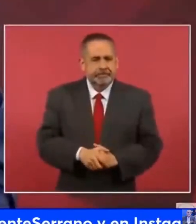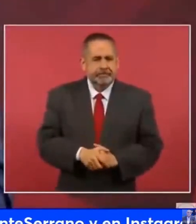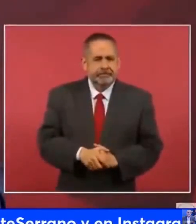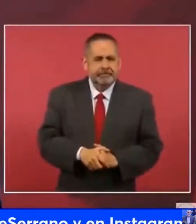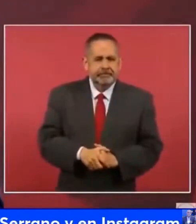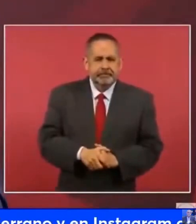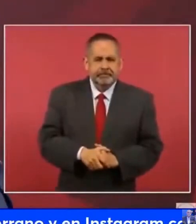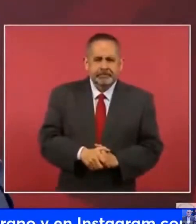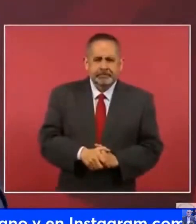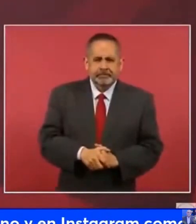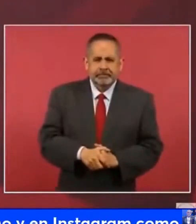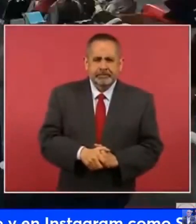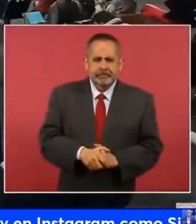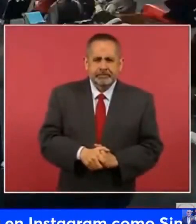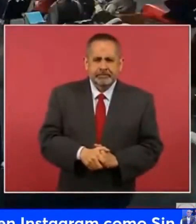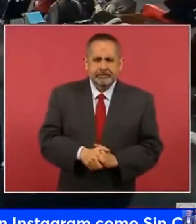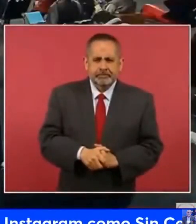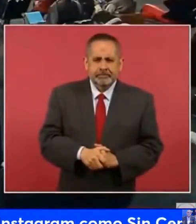Es